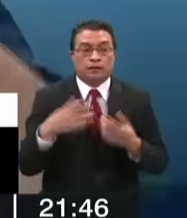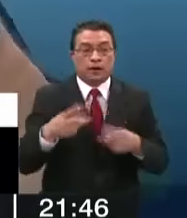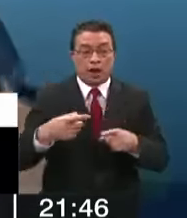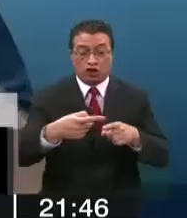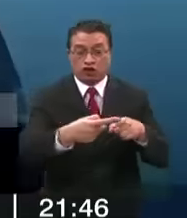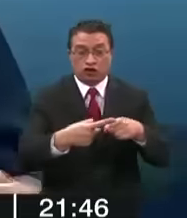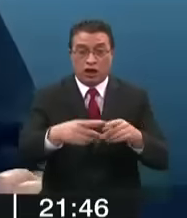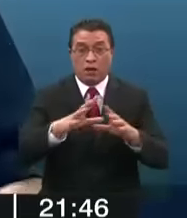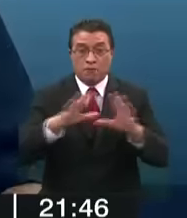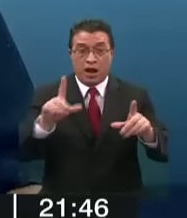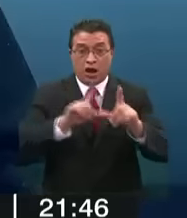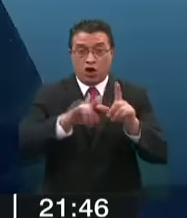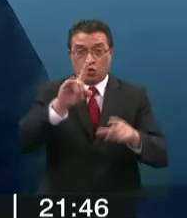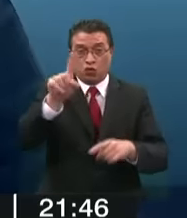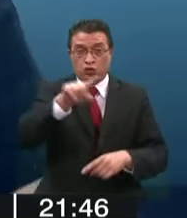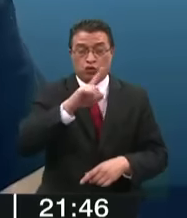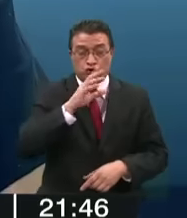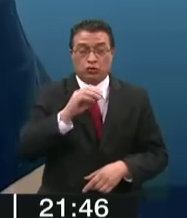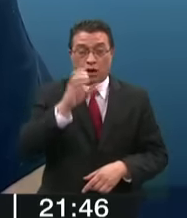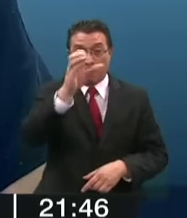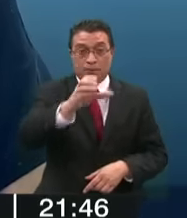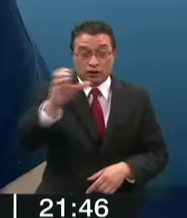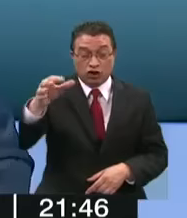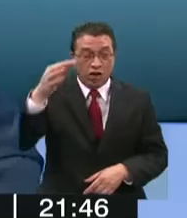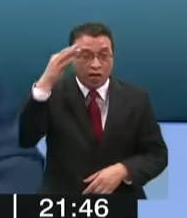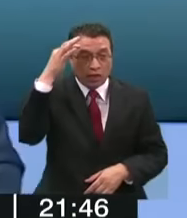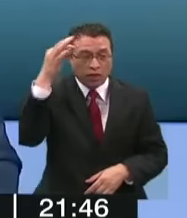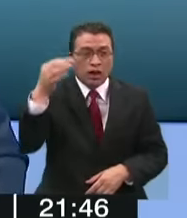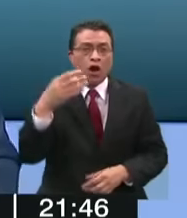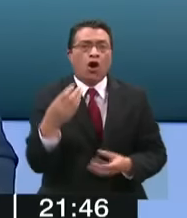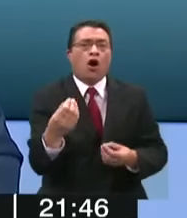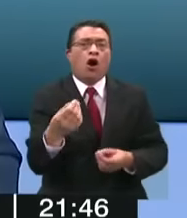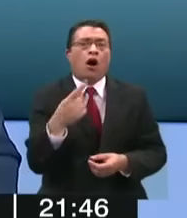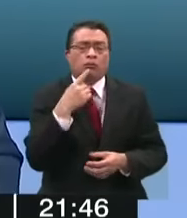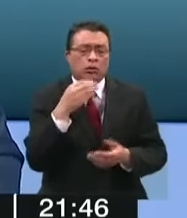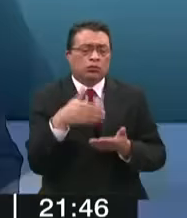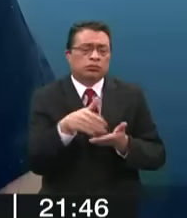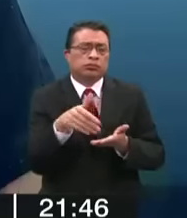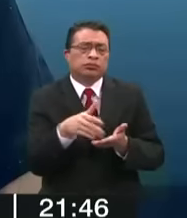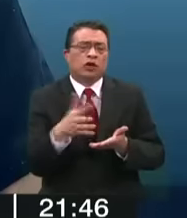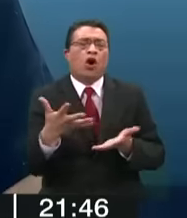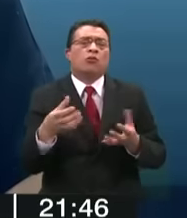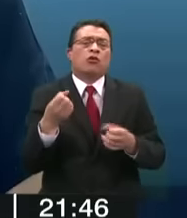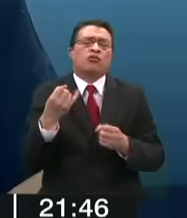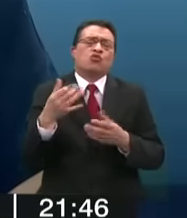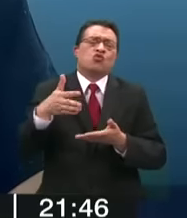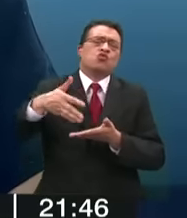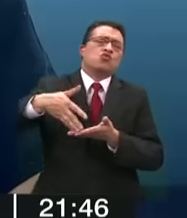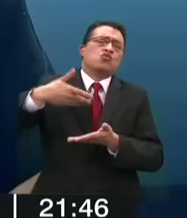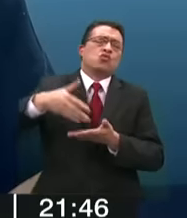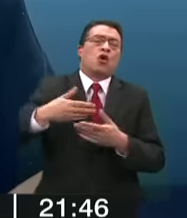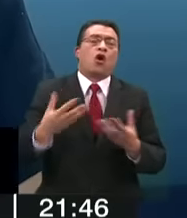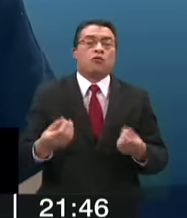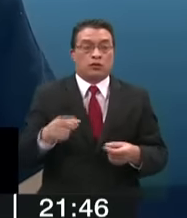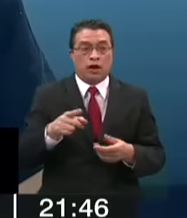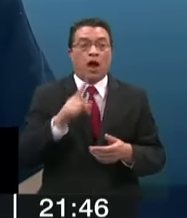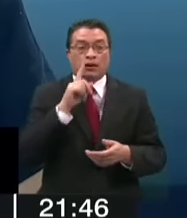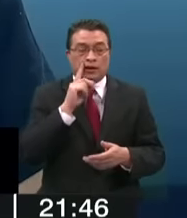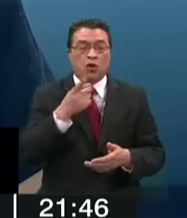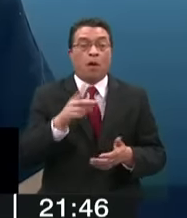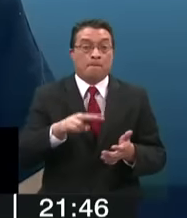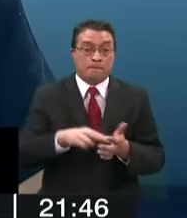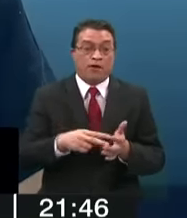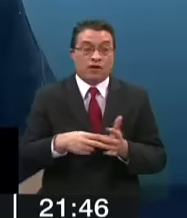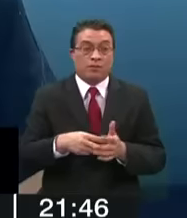sociedad más justa. ¿Y la gente lo entendió? ¿Cómo explico entonces lo que refleja la encuesta? Lo que pasa es que tenemos un problema, que de